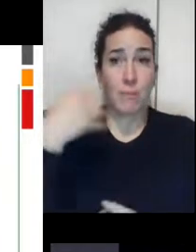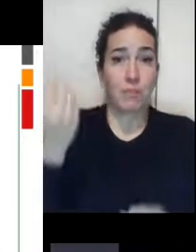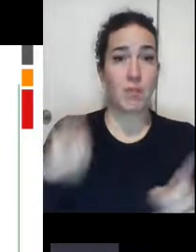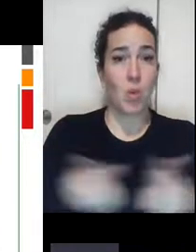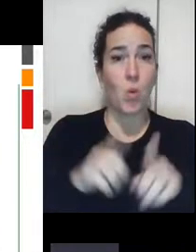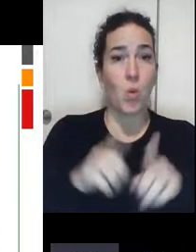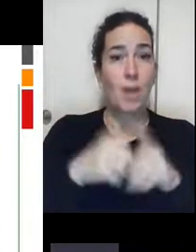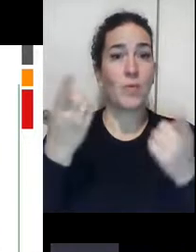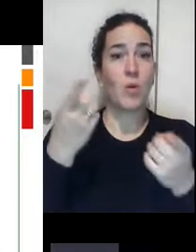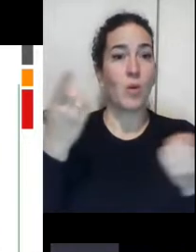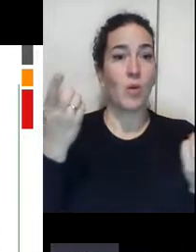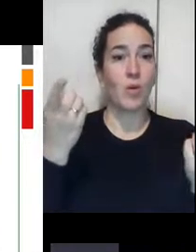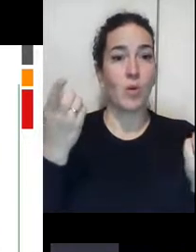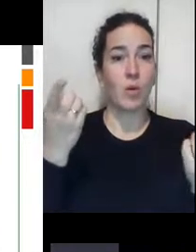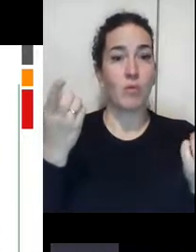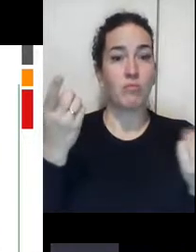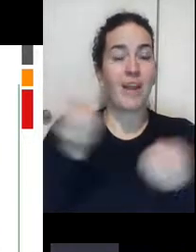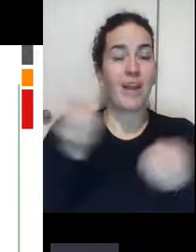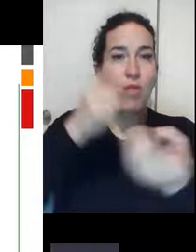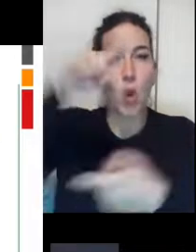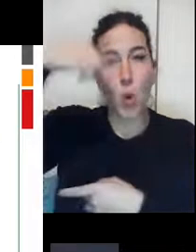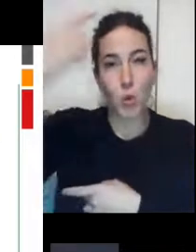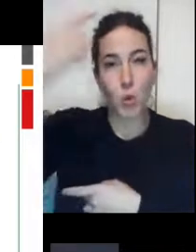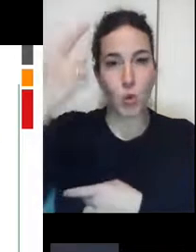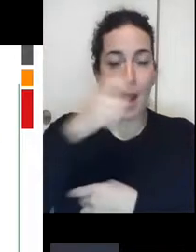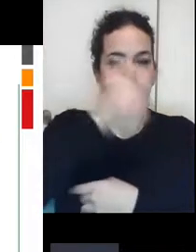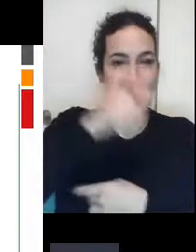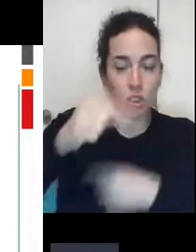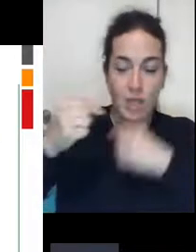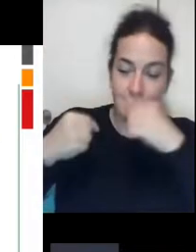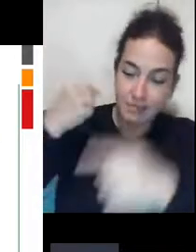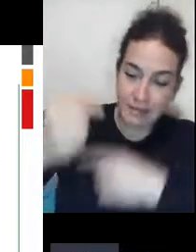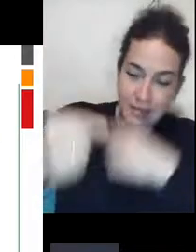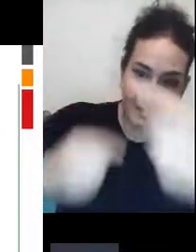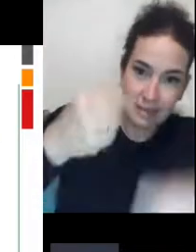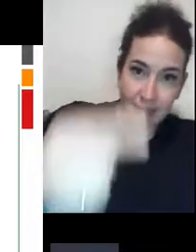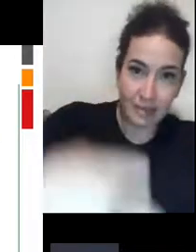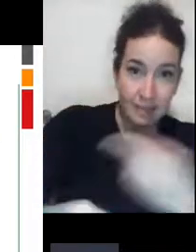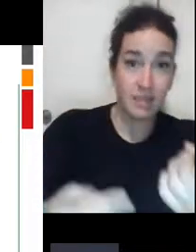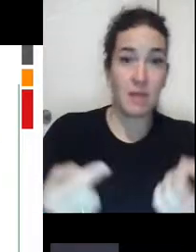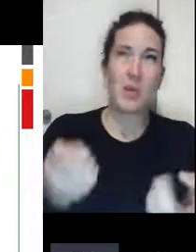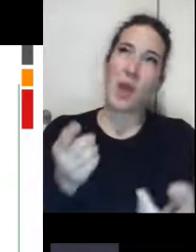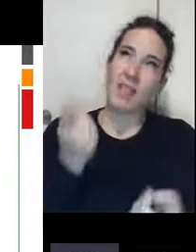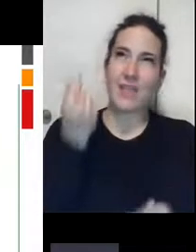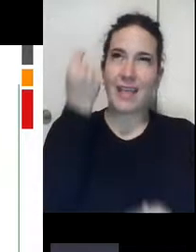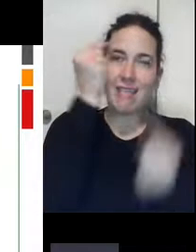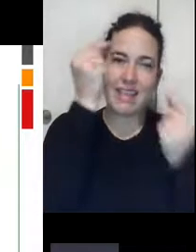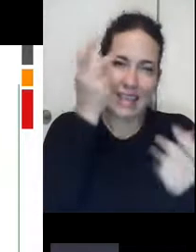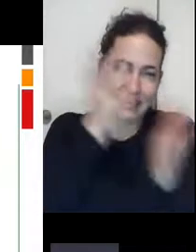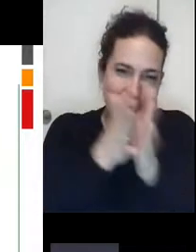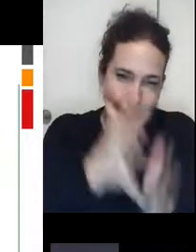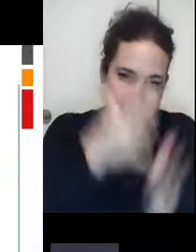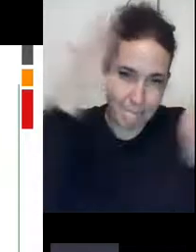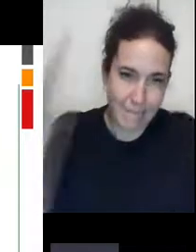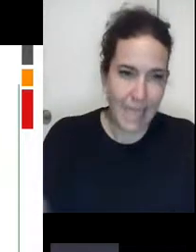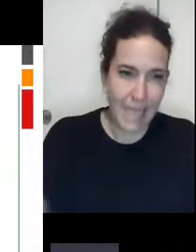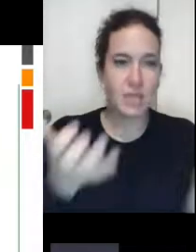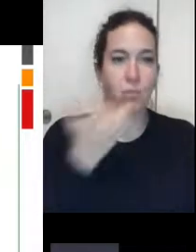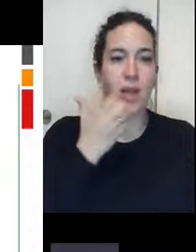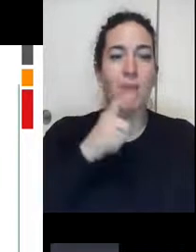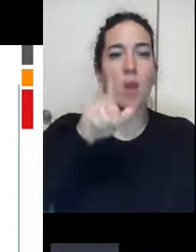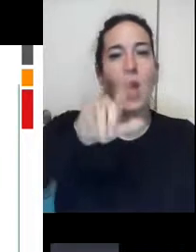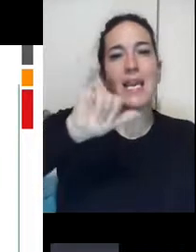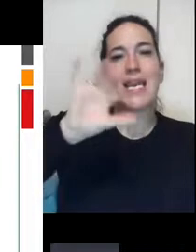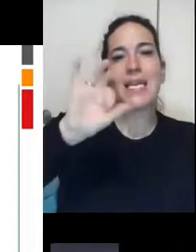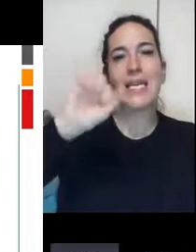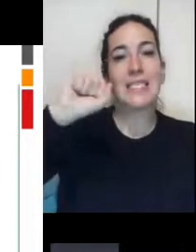generación a otra, pero bueno, tendríamos que matizar esas cuestiones, por ejemplo, ¿no?, con lo que nos dice Lissac, esto porque no pasa